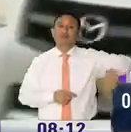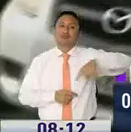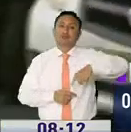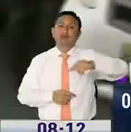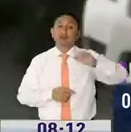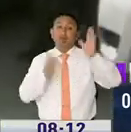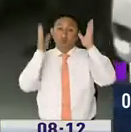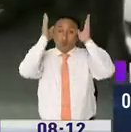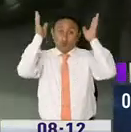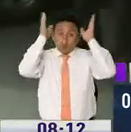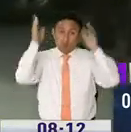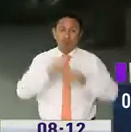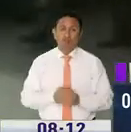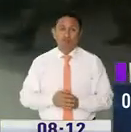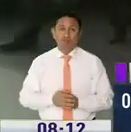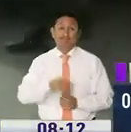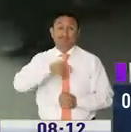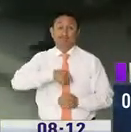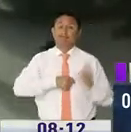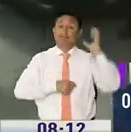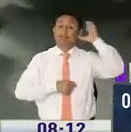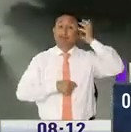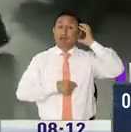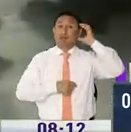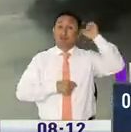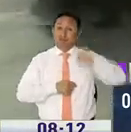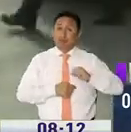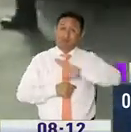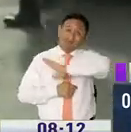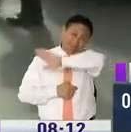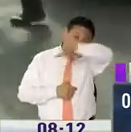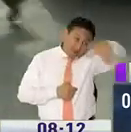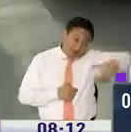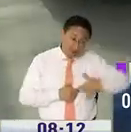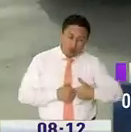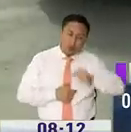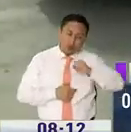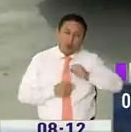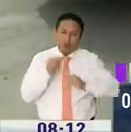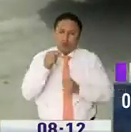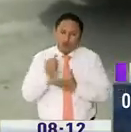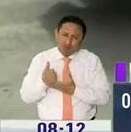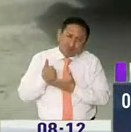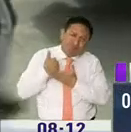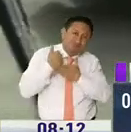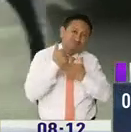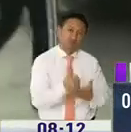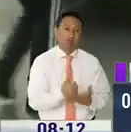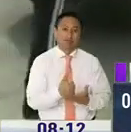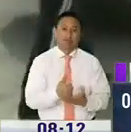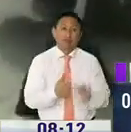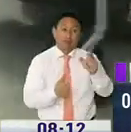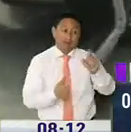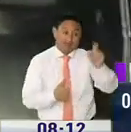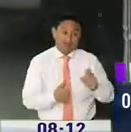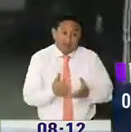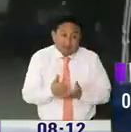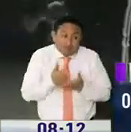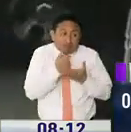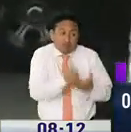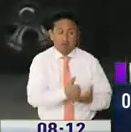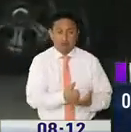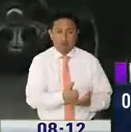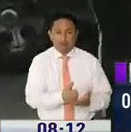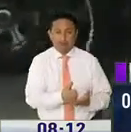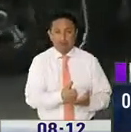Jorge Yunda, es justamente hacer esta radiotón para que todos brindemos ese granito de arena, contribuyamos con los que más necesitan y con los que en